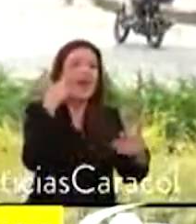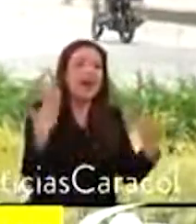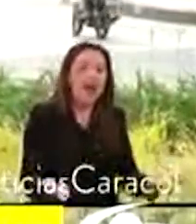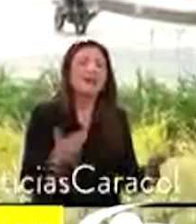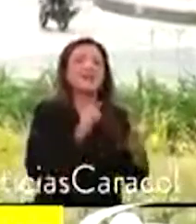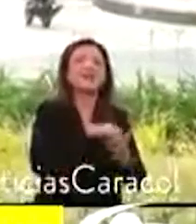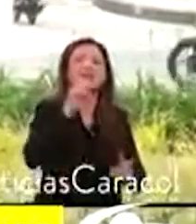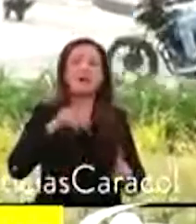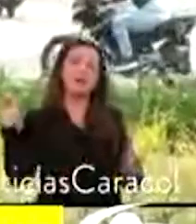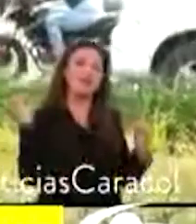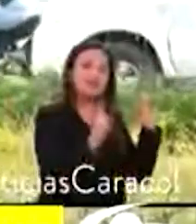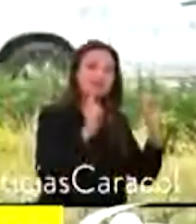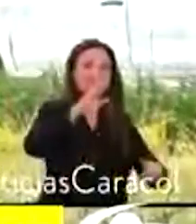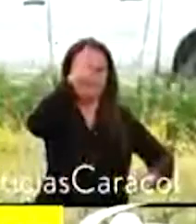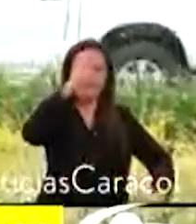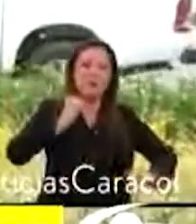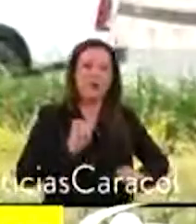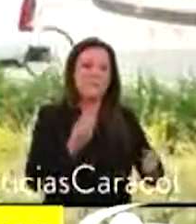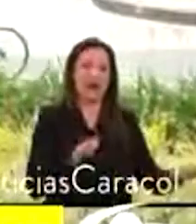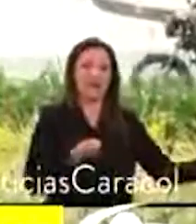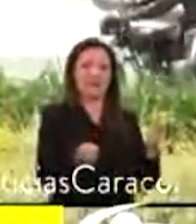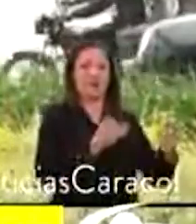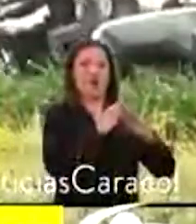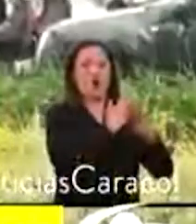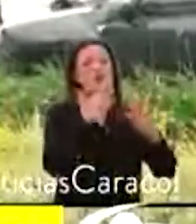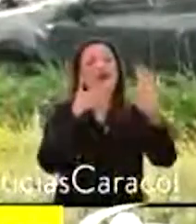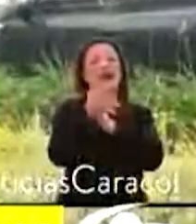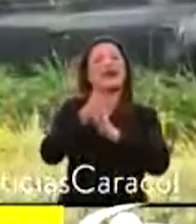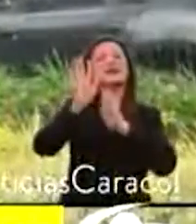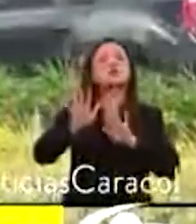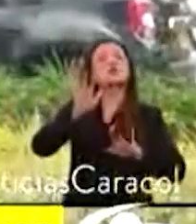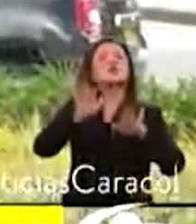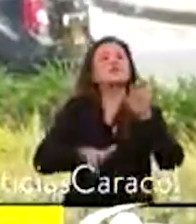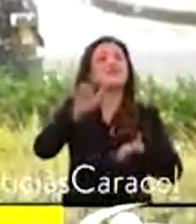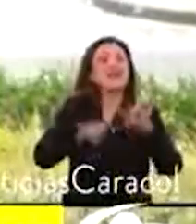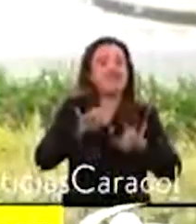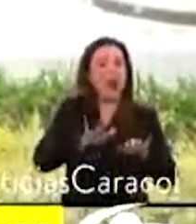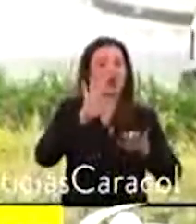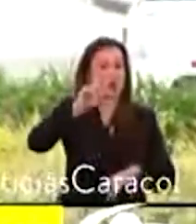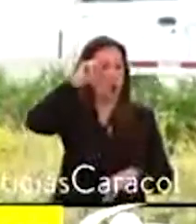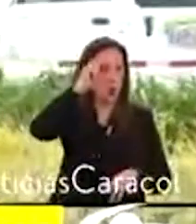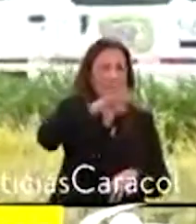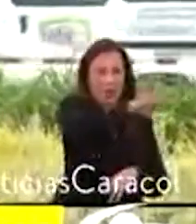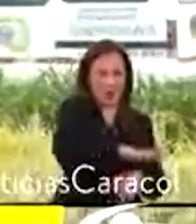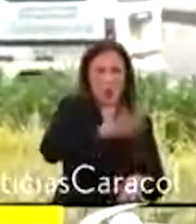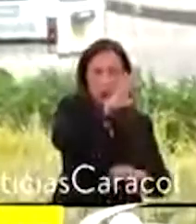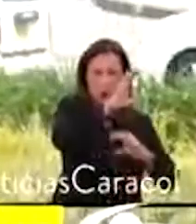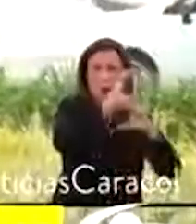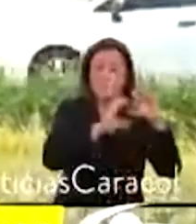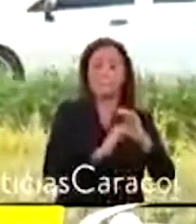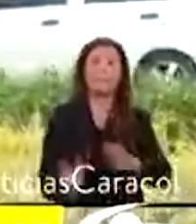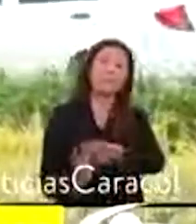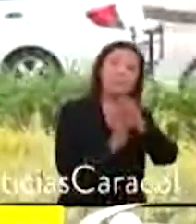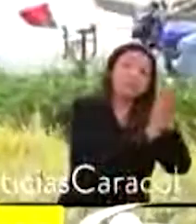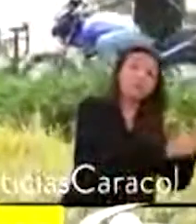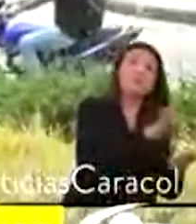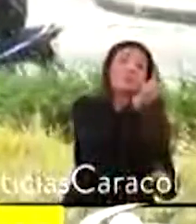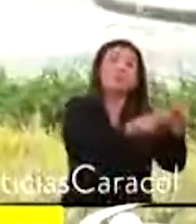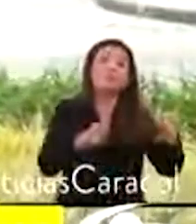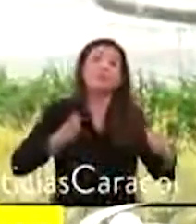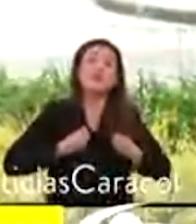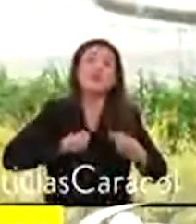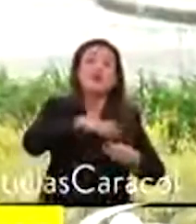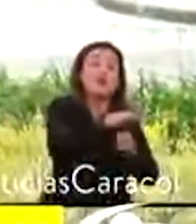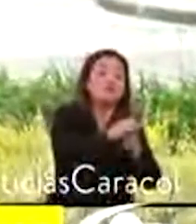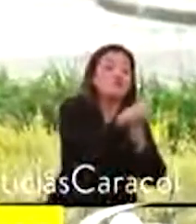a retomar el control, según lo que ha manifestado el secretario de gobierno del departamento del Cauca. Por su parte, la comunidad del corregimiento del